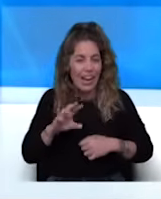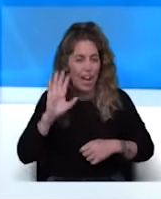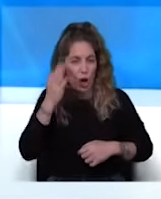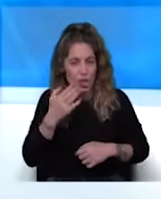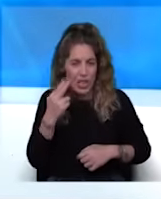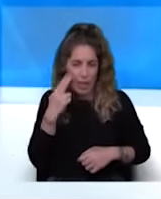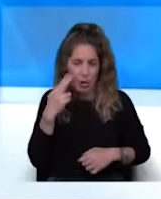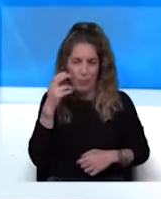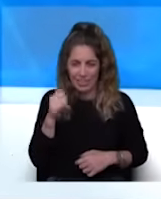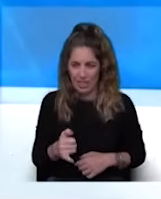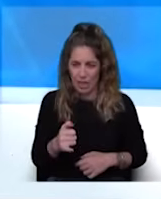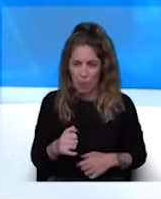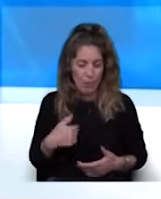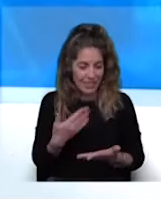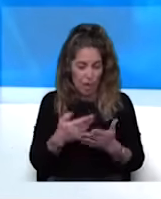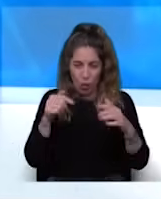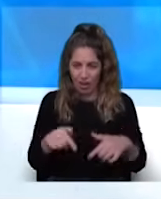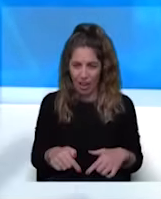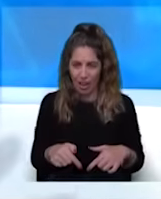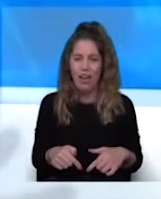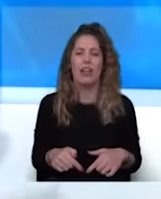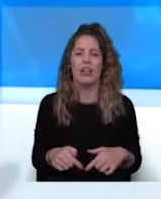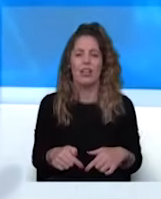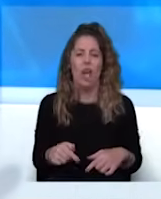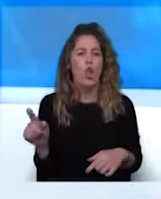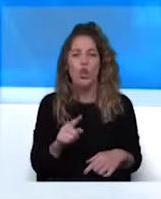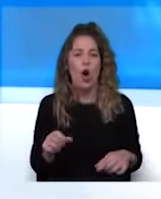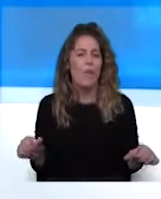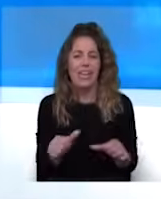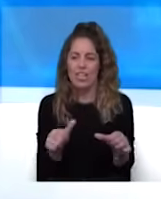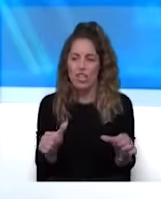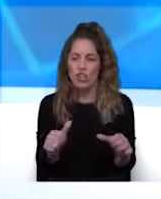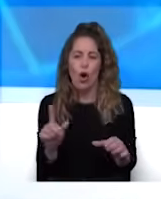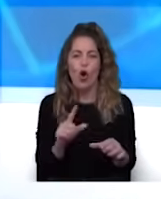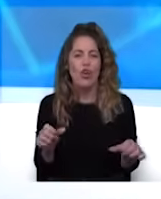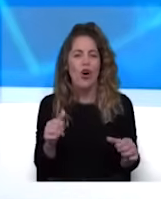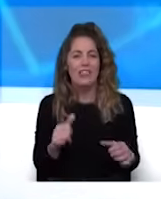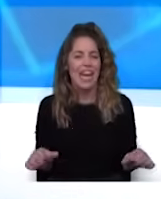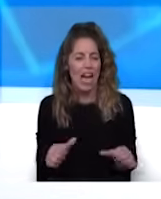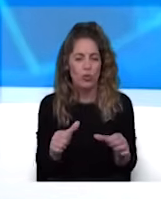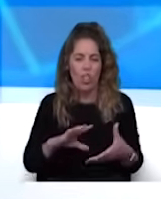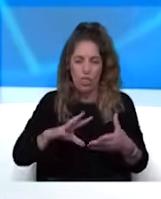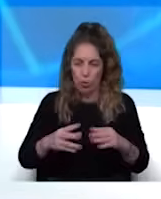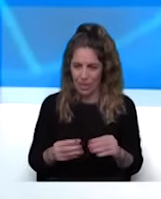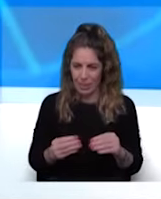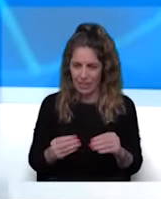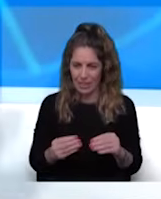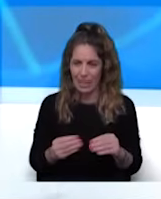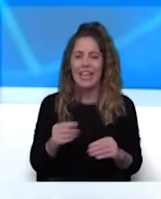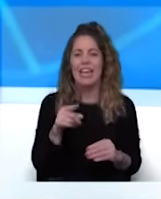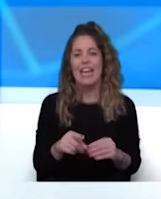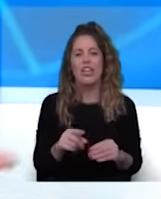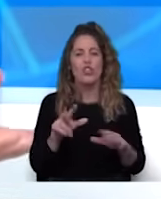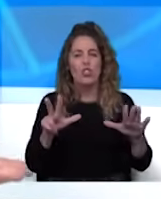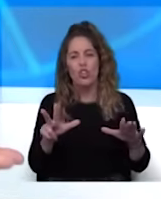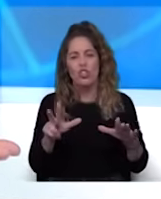que el problema que tenemos nosotros planteados acá son no haber actuado o no estar actuando adecuadamente en los